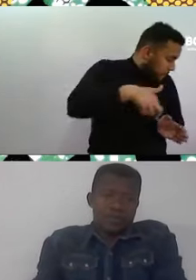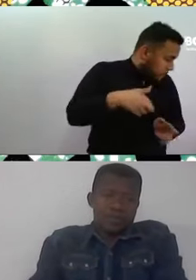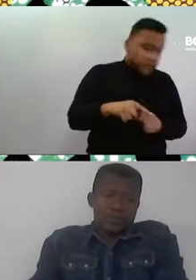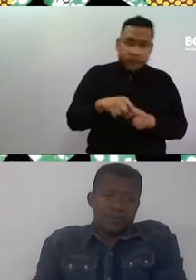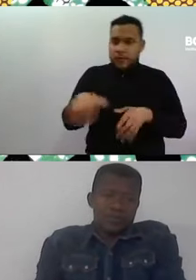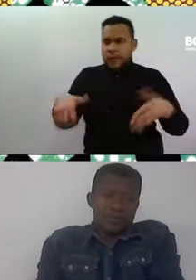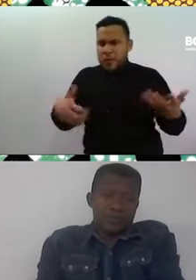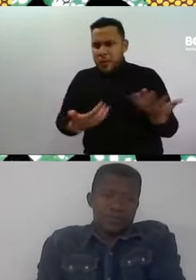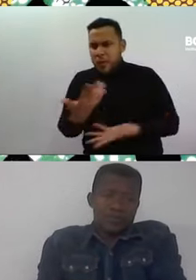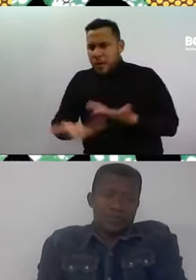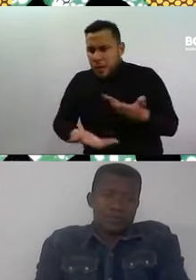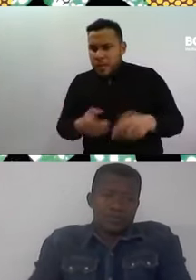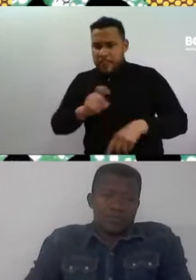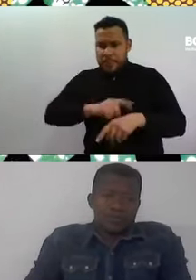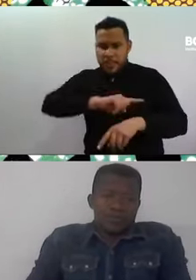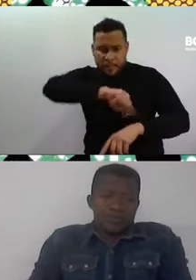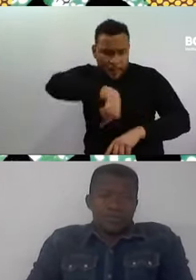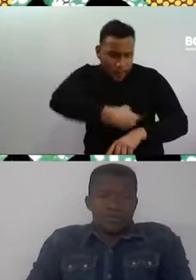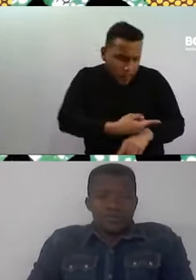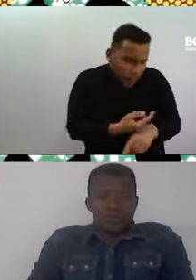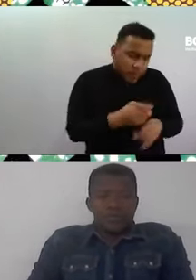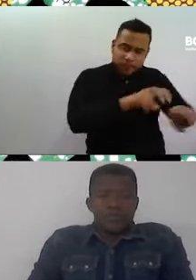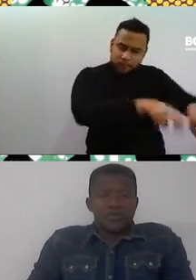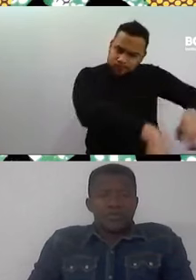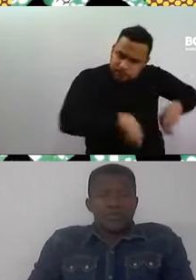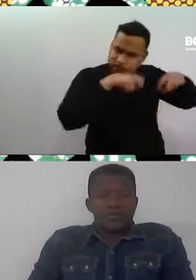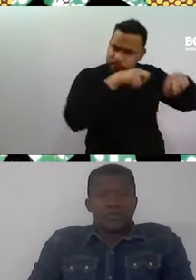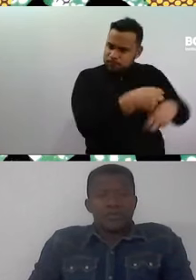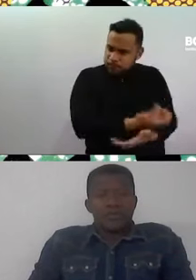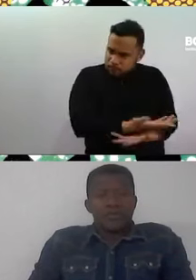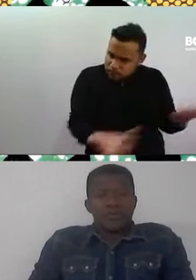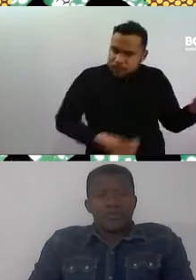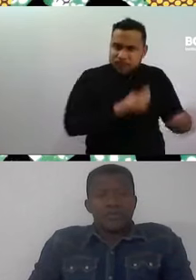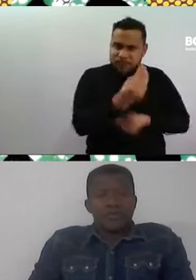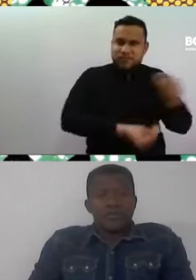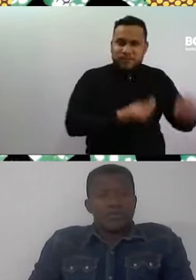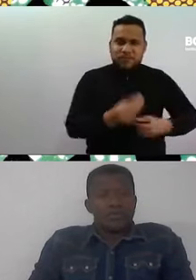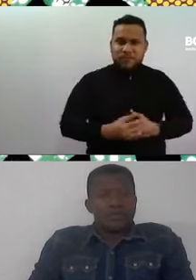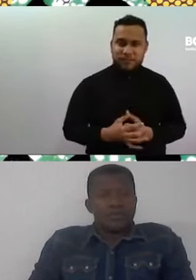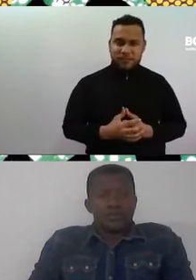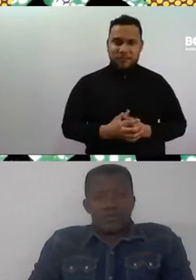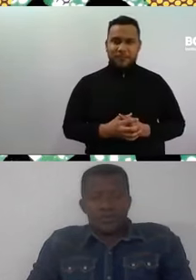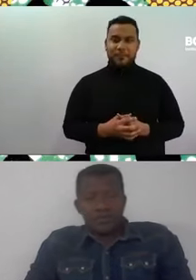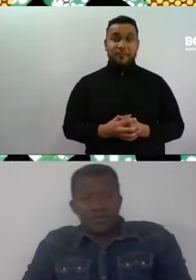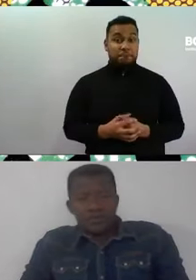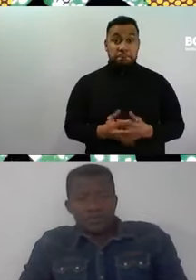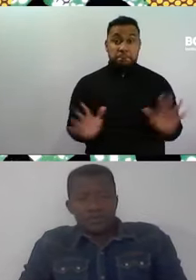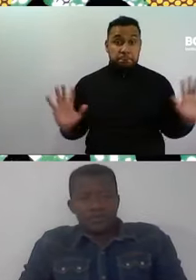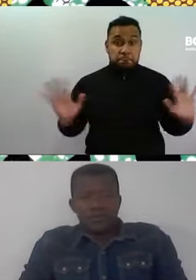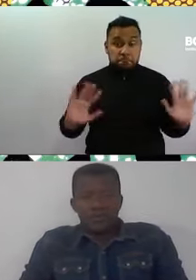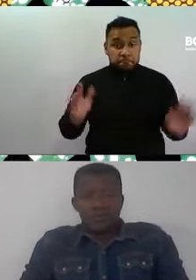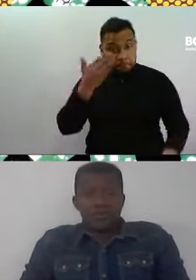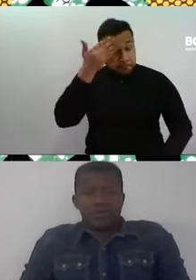tiempos de cultivo, tipo de cultivo que también se hacen. no sin olvidar que la mayoría